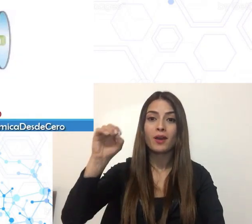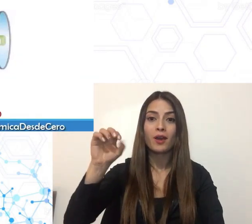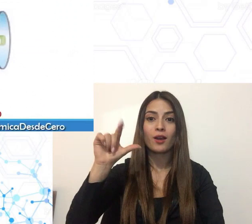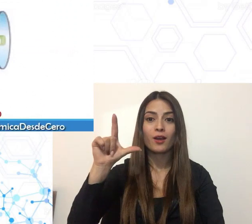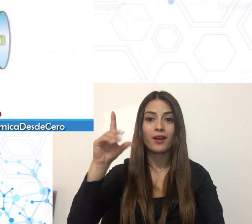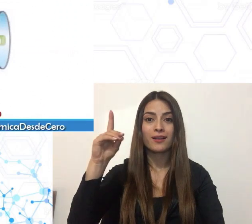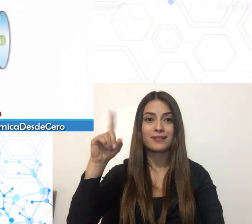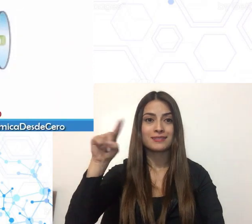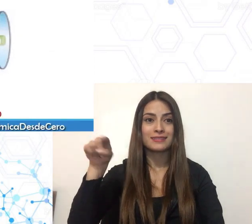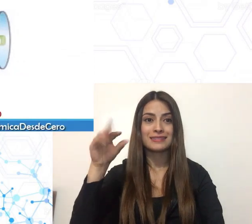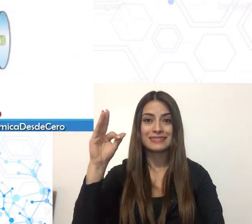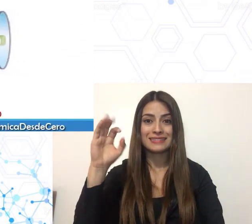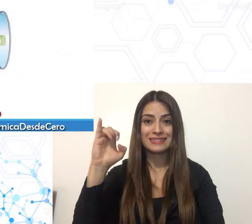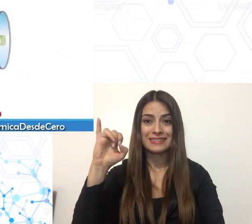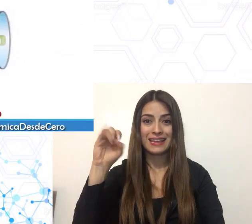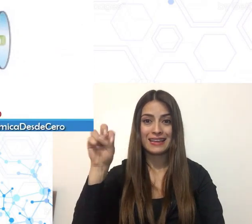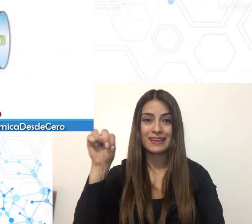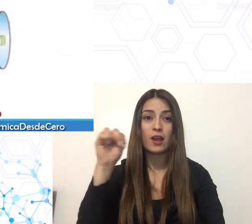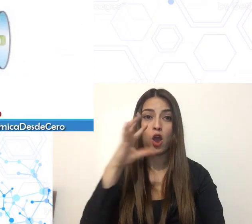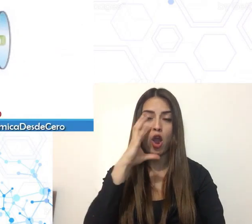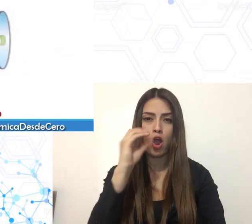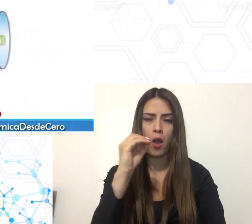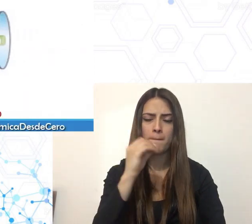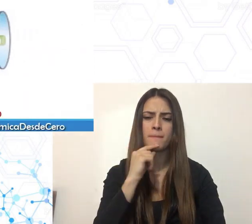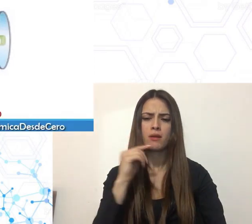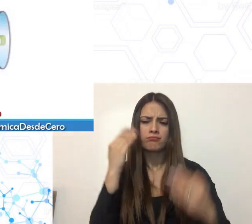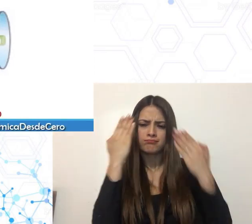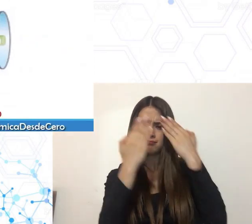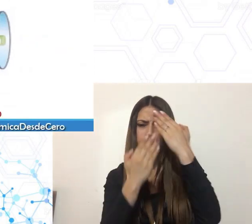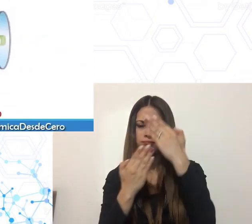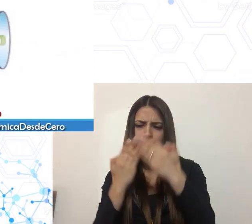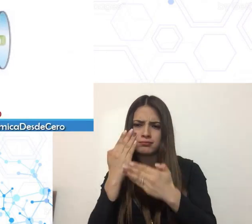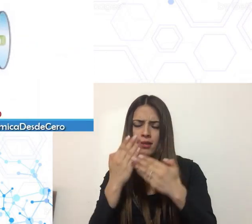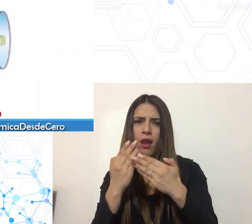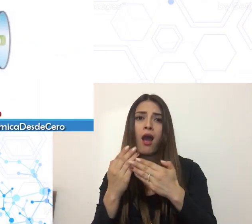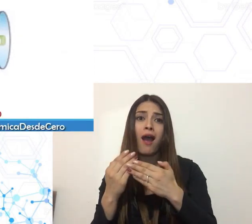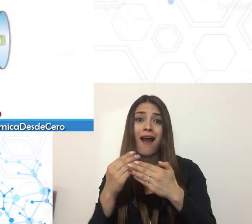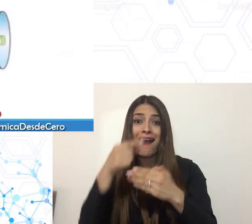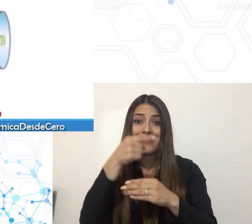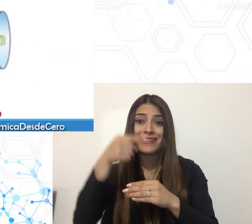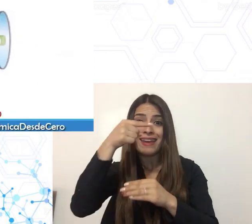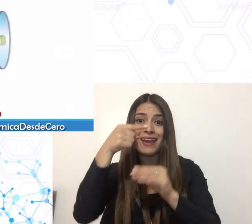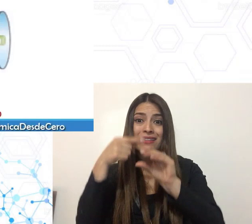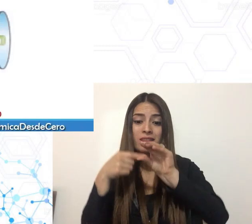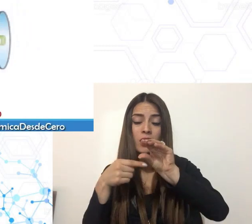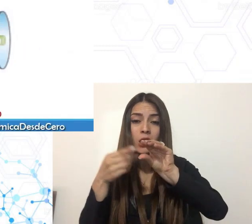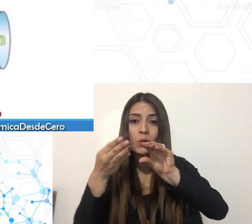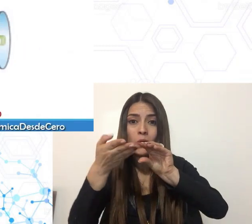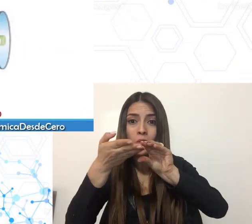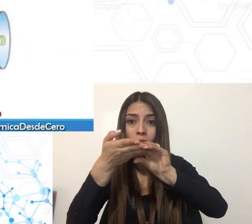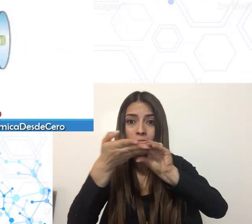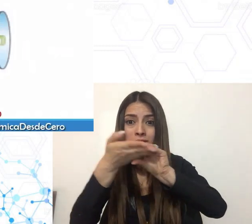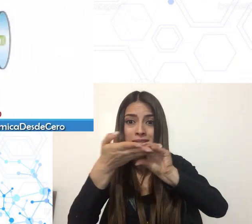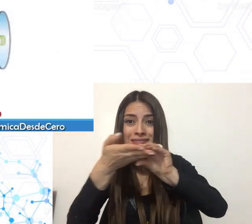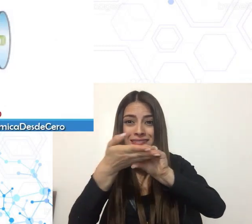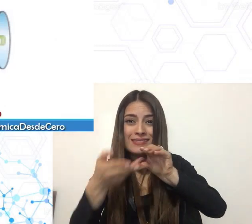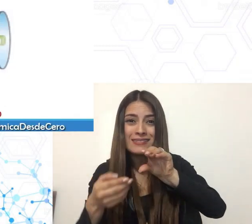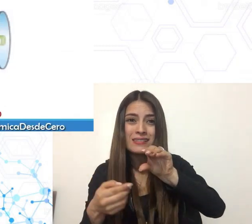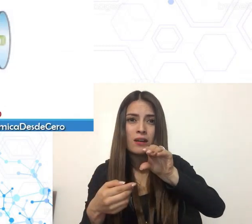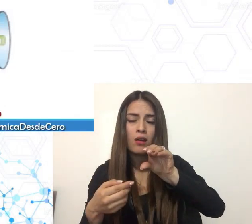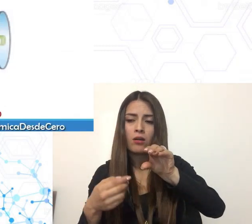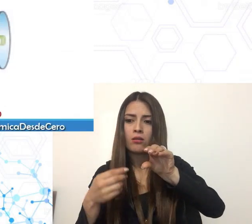acá. Pero además, Eugene Goldstein pudo lograr determinar que por este